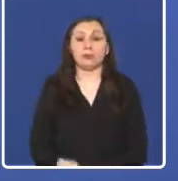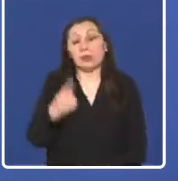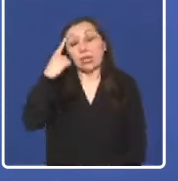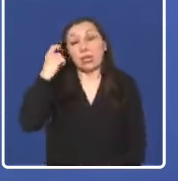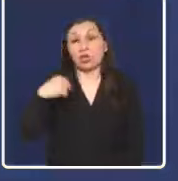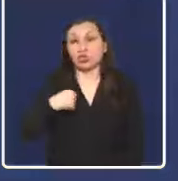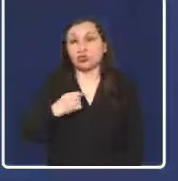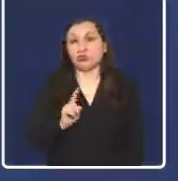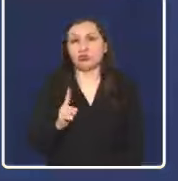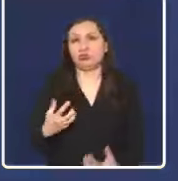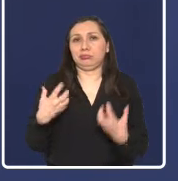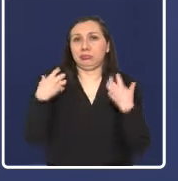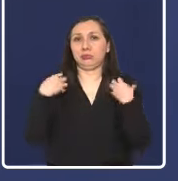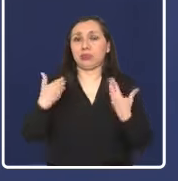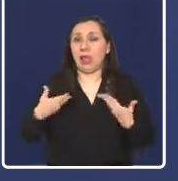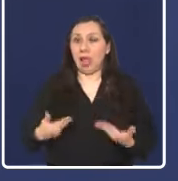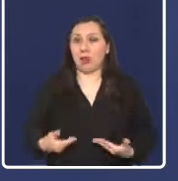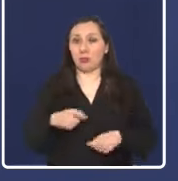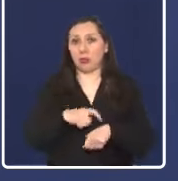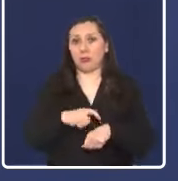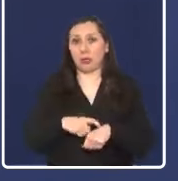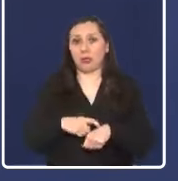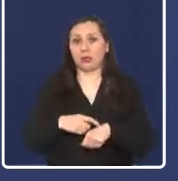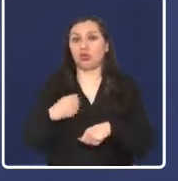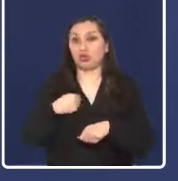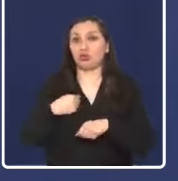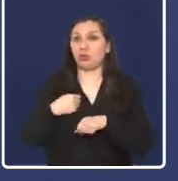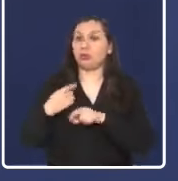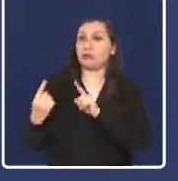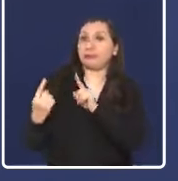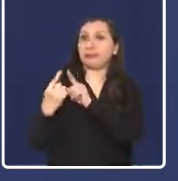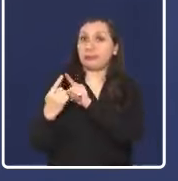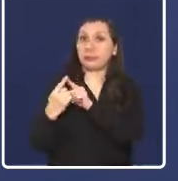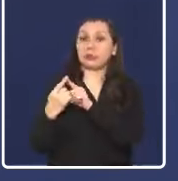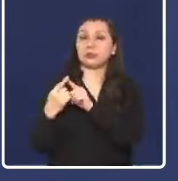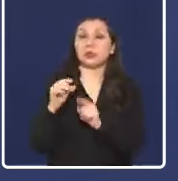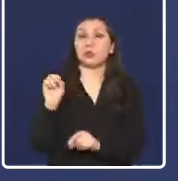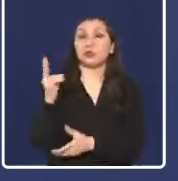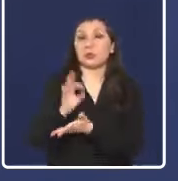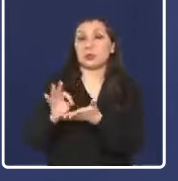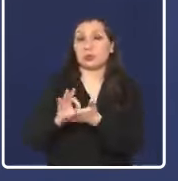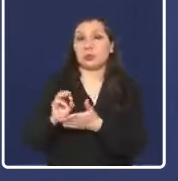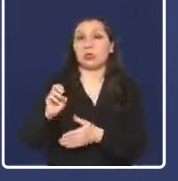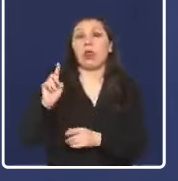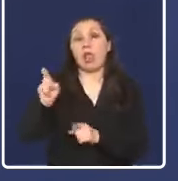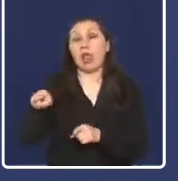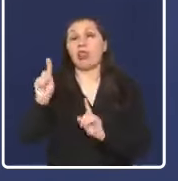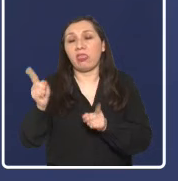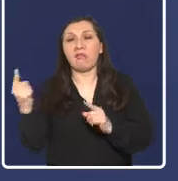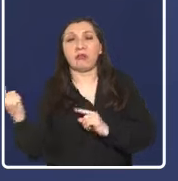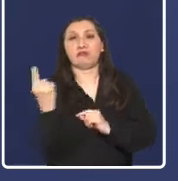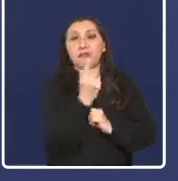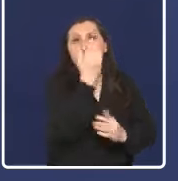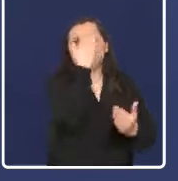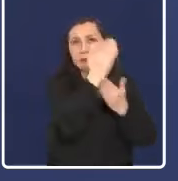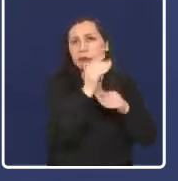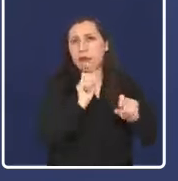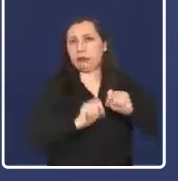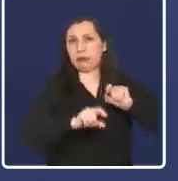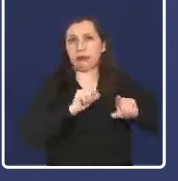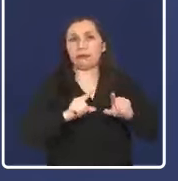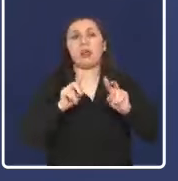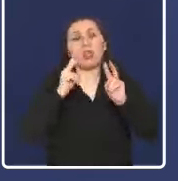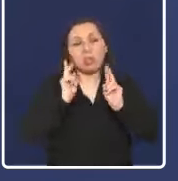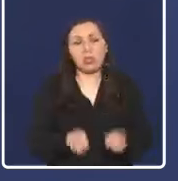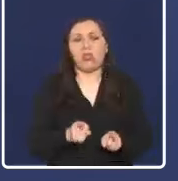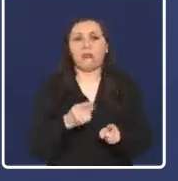Creo que no me corresponde en este momento hablar a mí con el subsecretario Monsalve. Creo que a él le corresponde enfrentar su defensa y esto tendrá que verse en